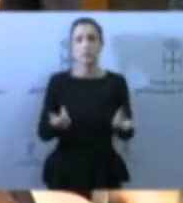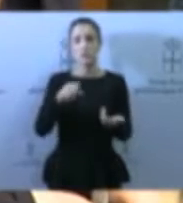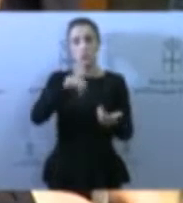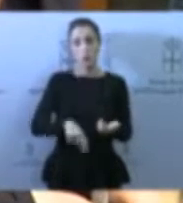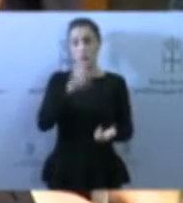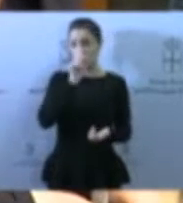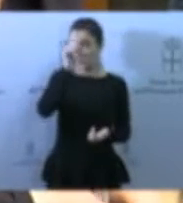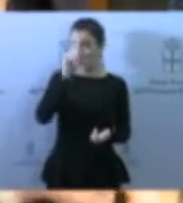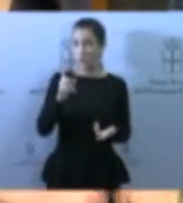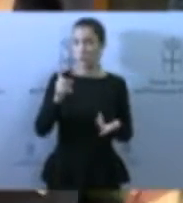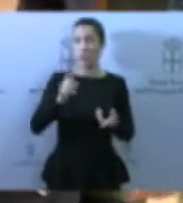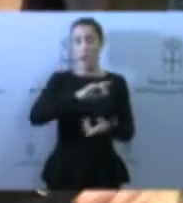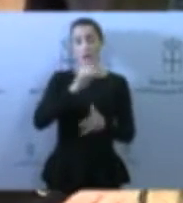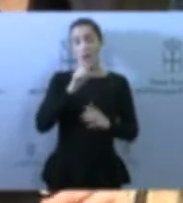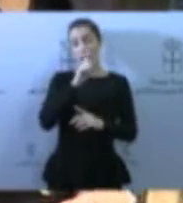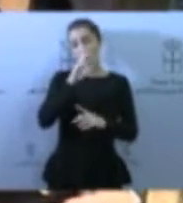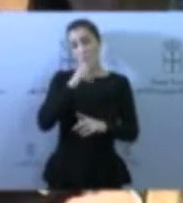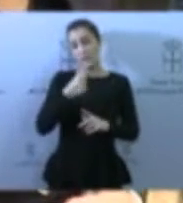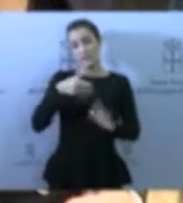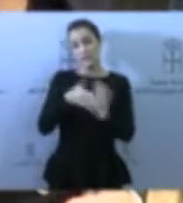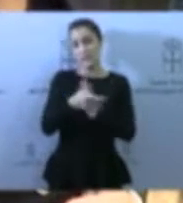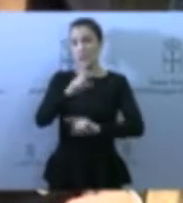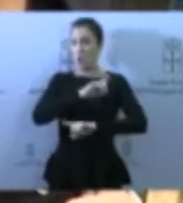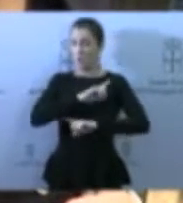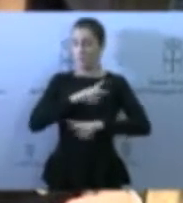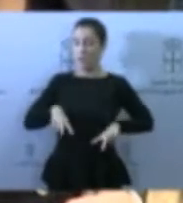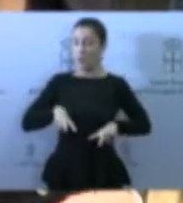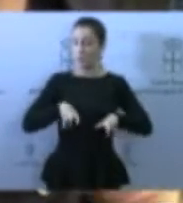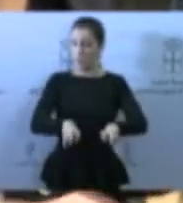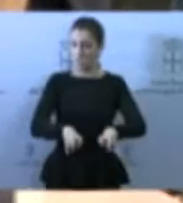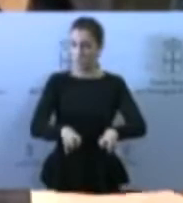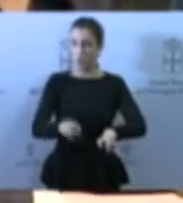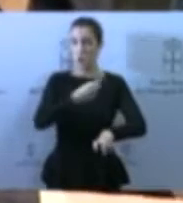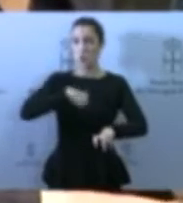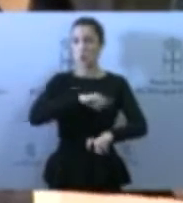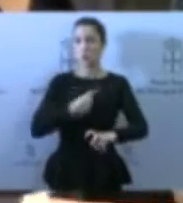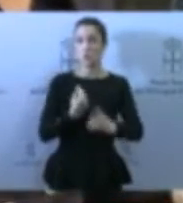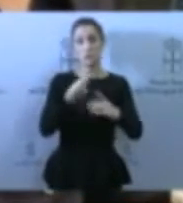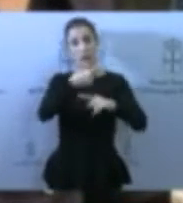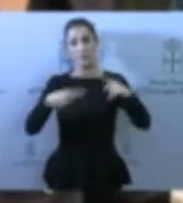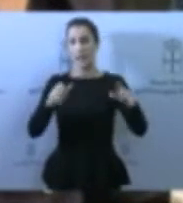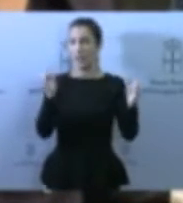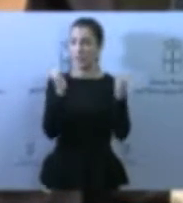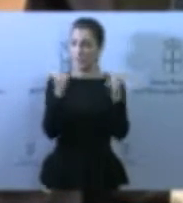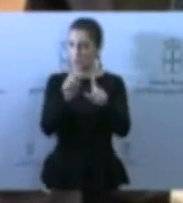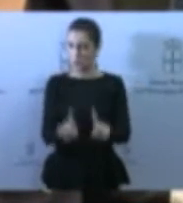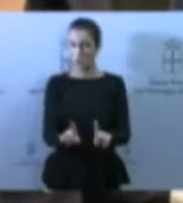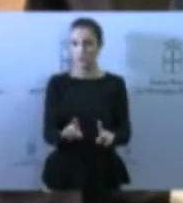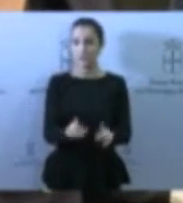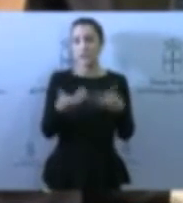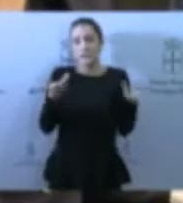estamos al principio del mes de Pallares, no llegamos todavía siquiera al ecuador de las Serondas, sino que quiere suponer que en los próximos